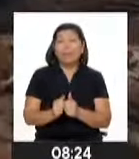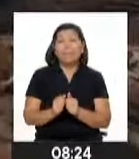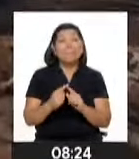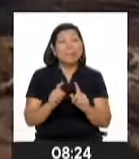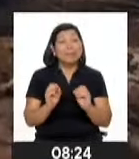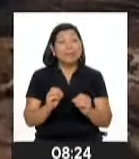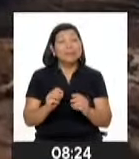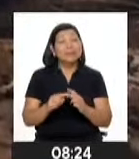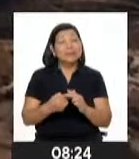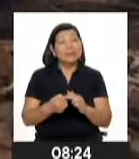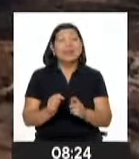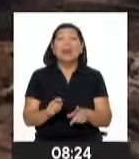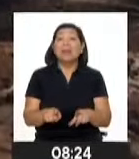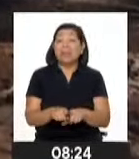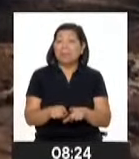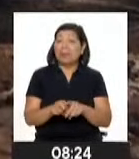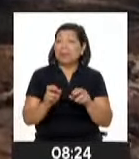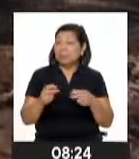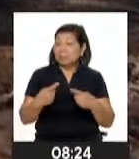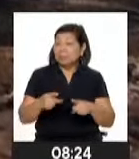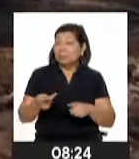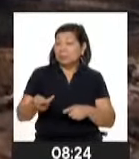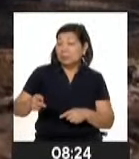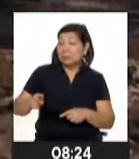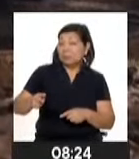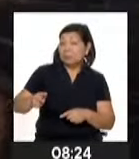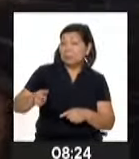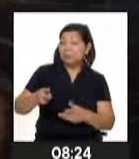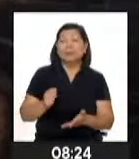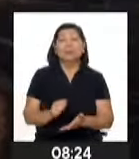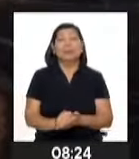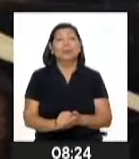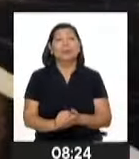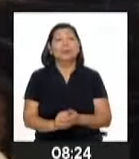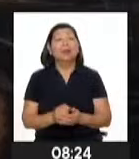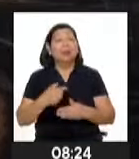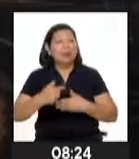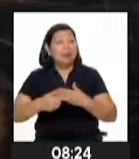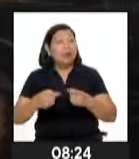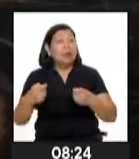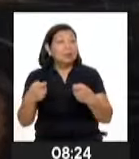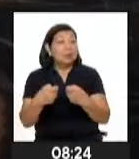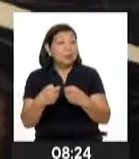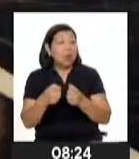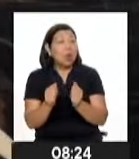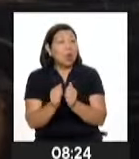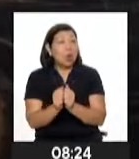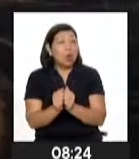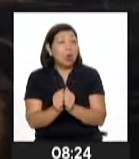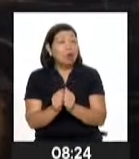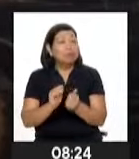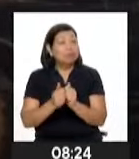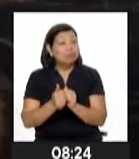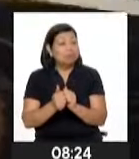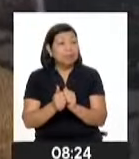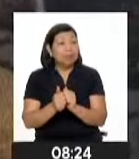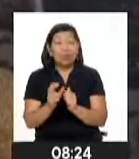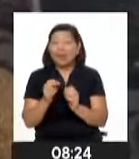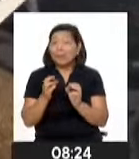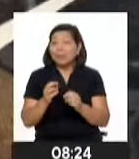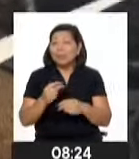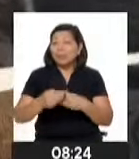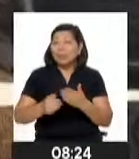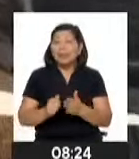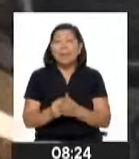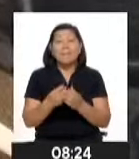de esta iniciativa permitirá incrementar la participación de generación eléctrica con recursos renovables no convencionales